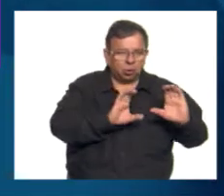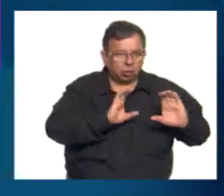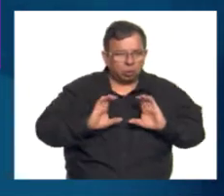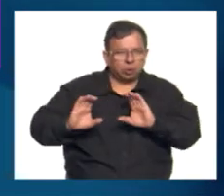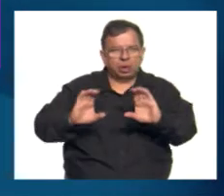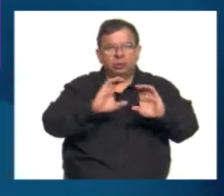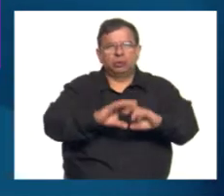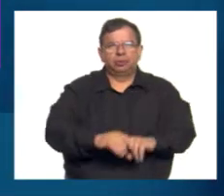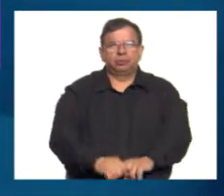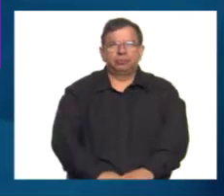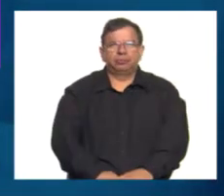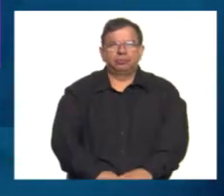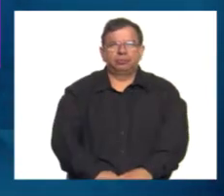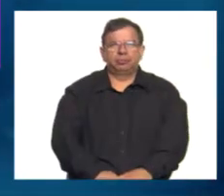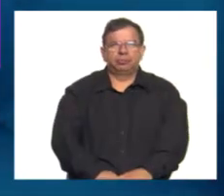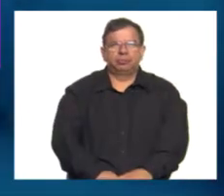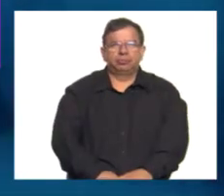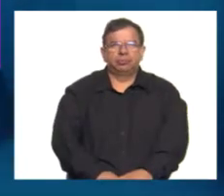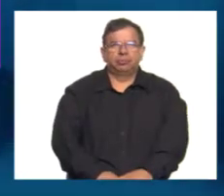a los otros.